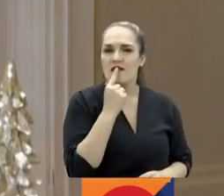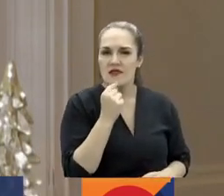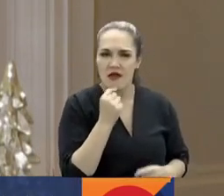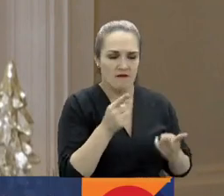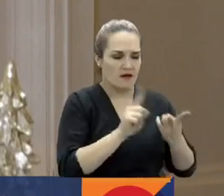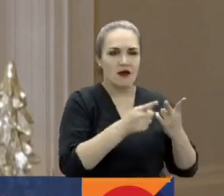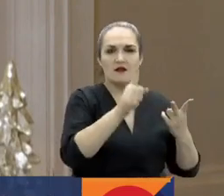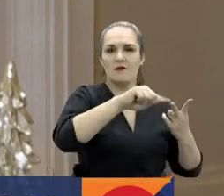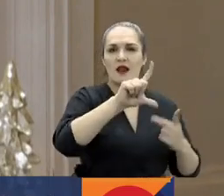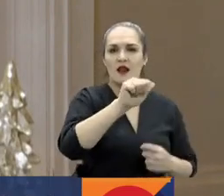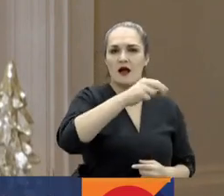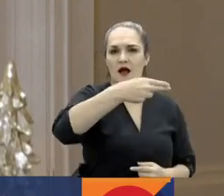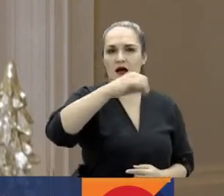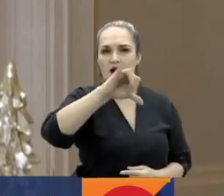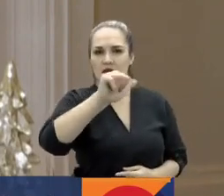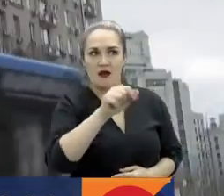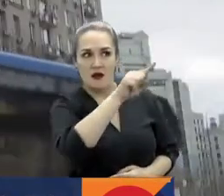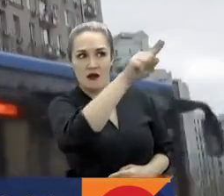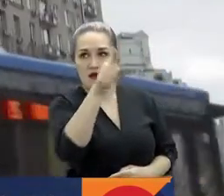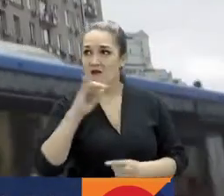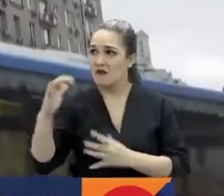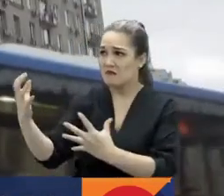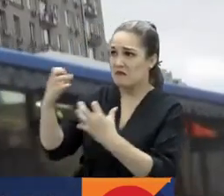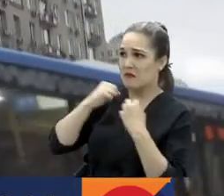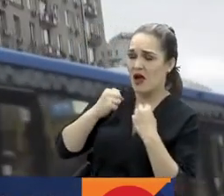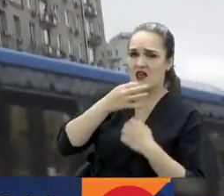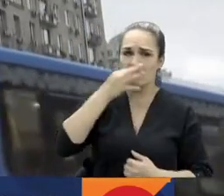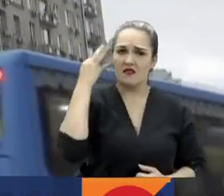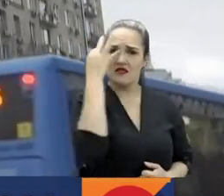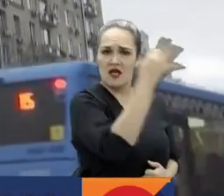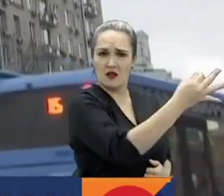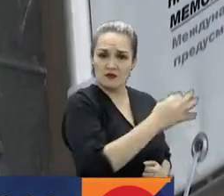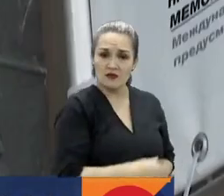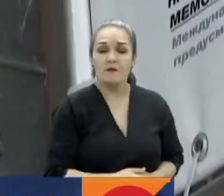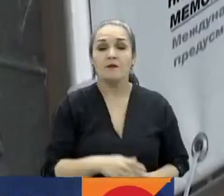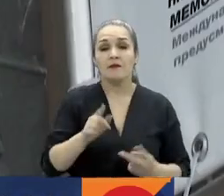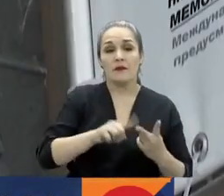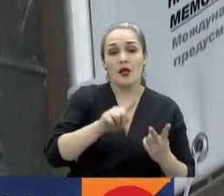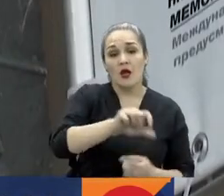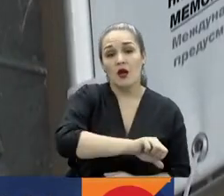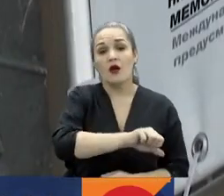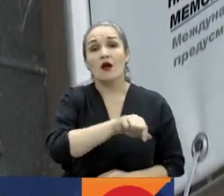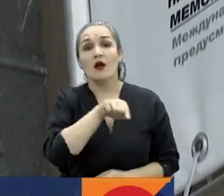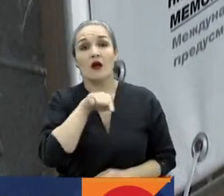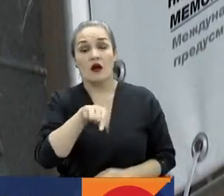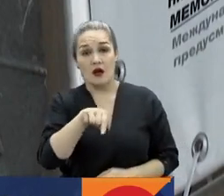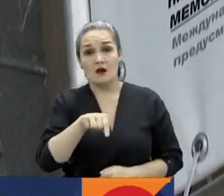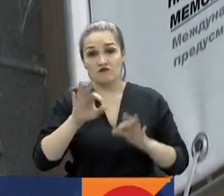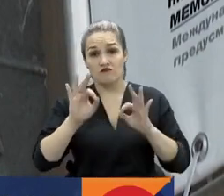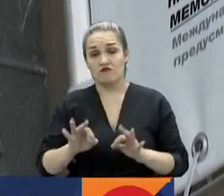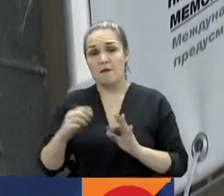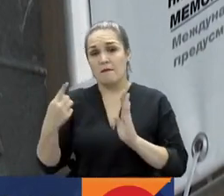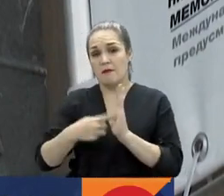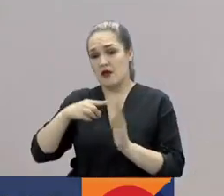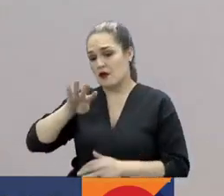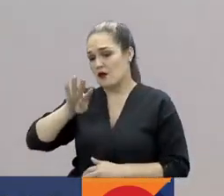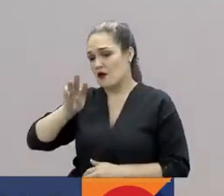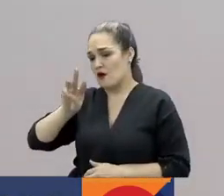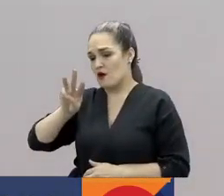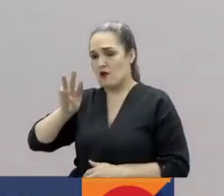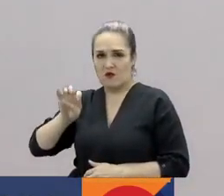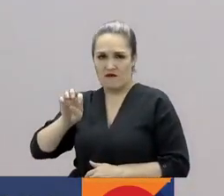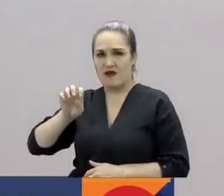al bombardear deliberadamente nuestro territorio la ong rusa Memorial fundada en 1989 pero disuelta por la justicia de ese